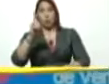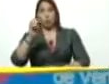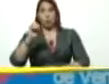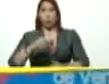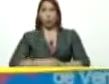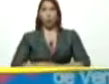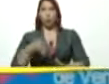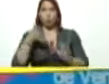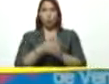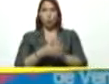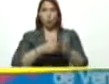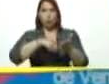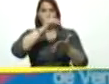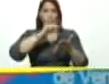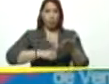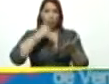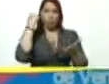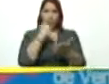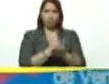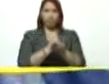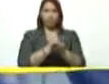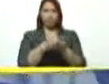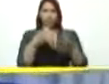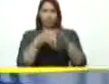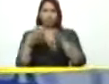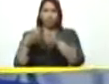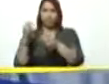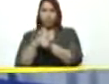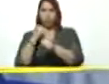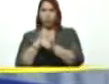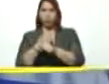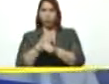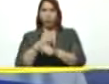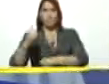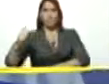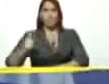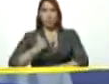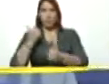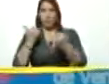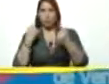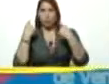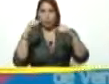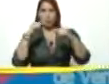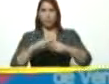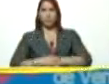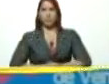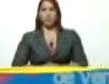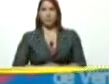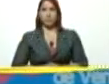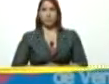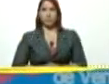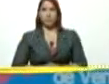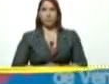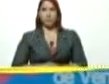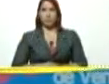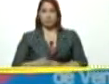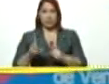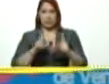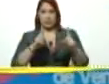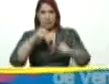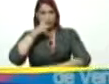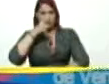de los contratos colectivos. Vamos a aprovechar esta etapa de asedio